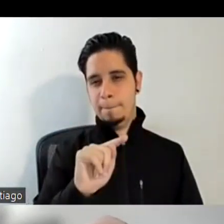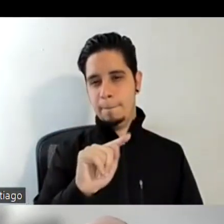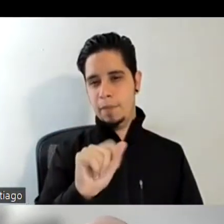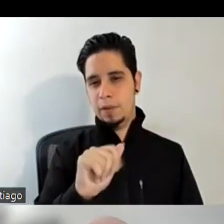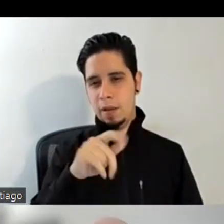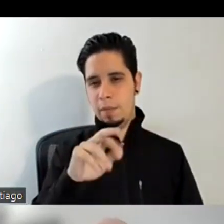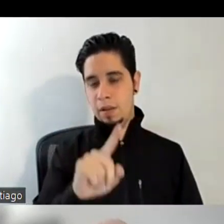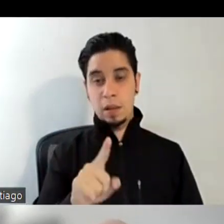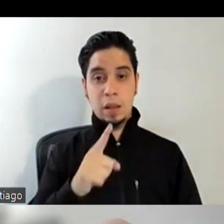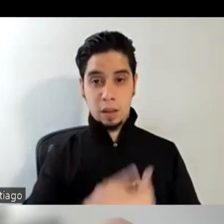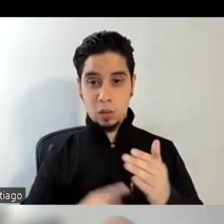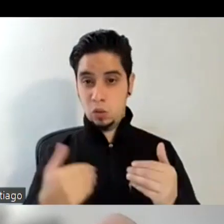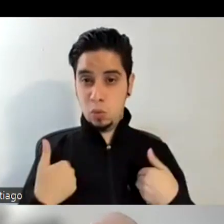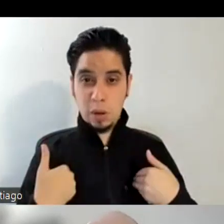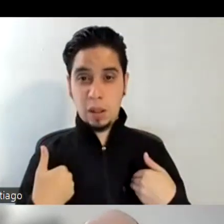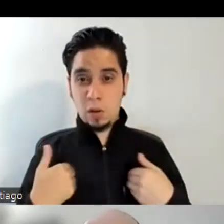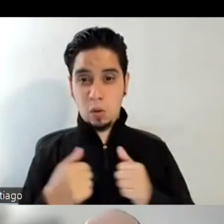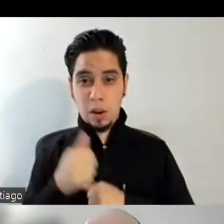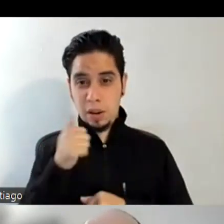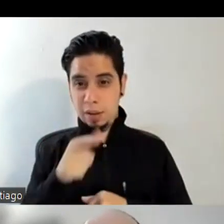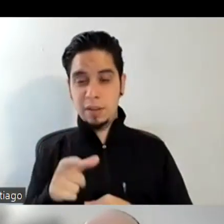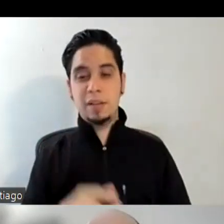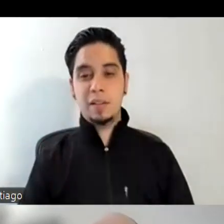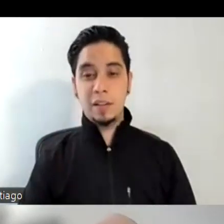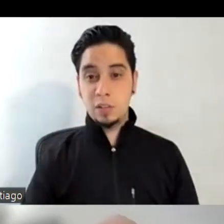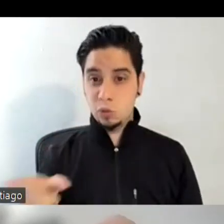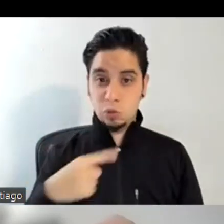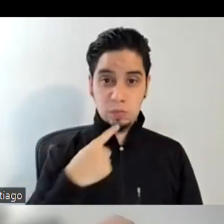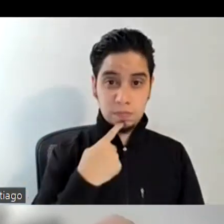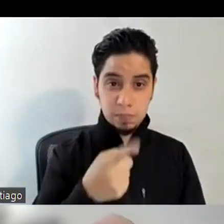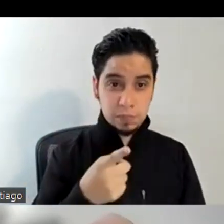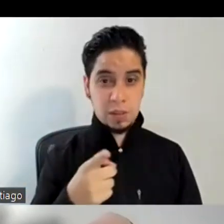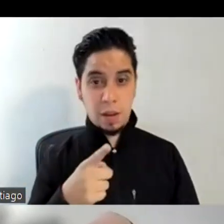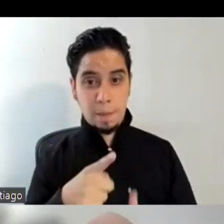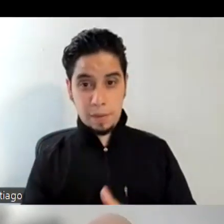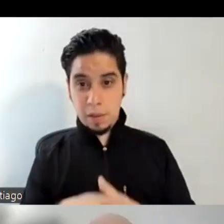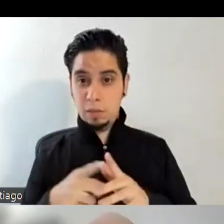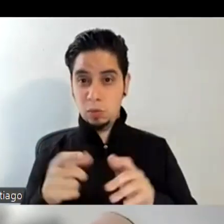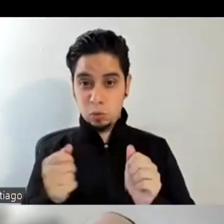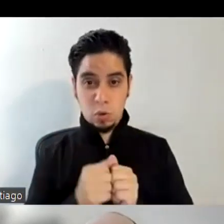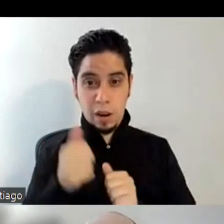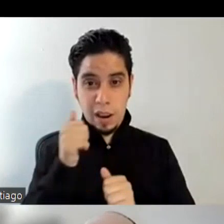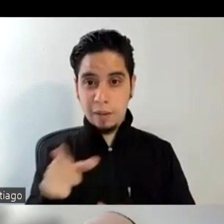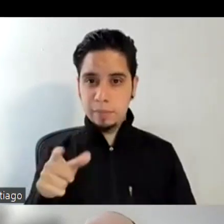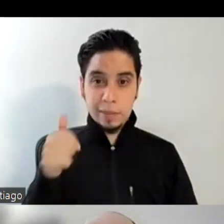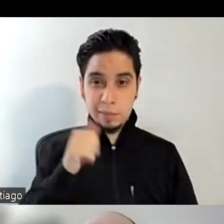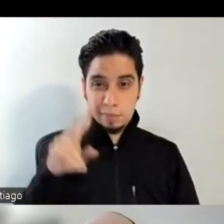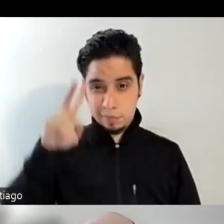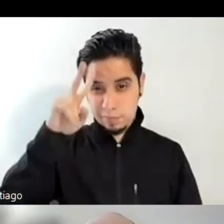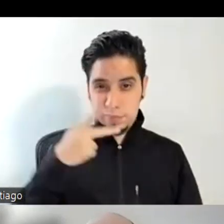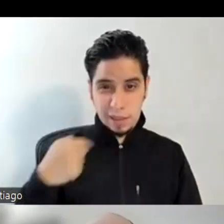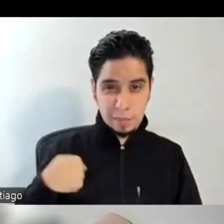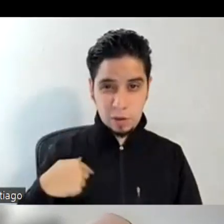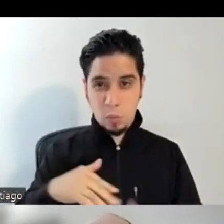ella, precisamente de mujeres directoras, y yo lo dije, ella se quedó muy sorprendida que yo empecé a dirigir con ella. Ella se acuerda de mí, claro, como estudiante, pero